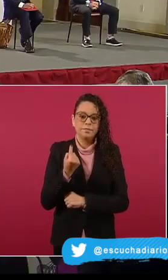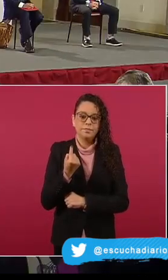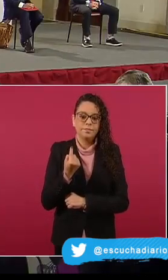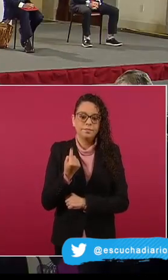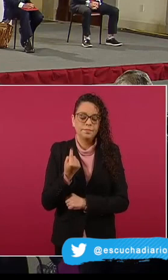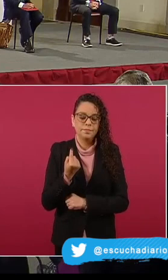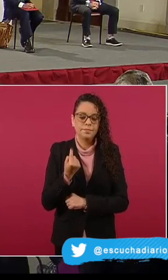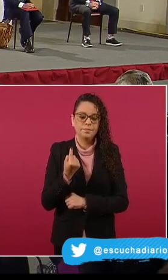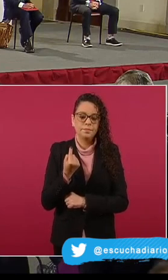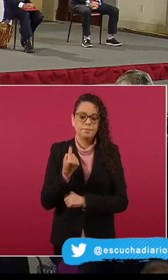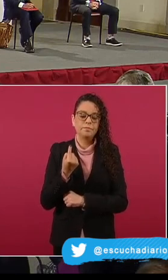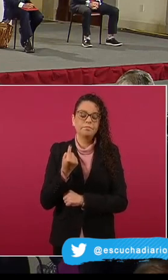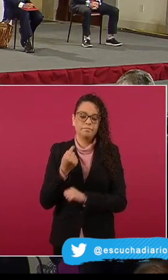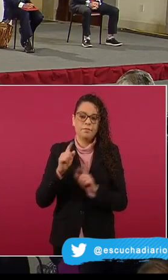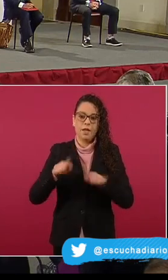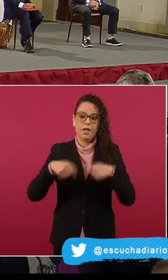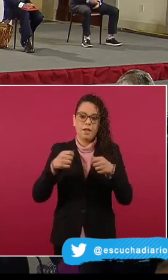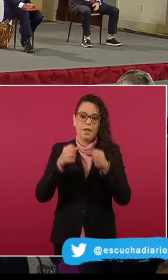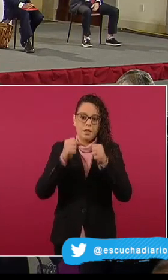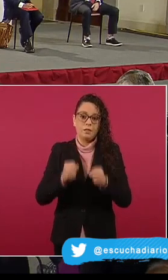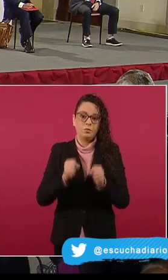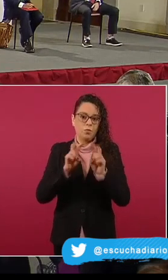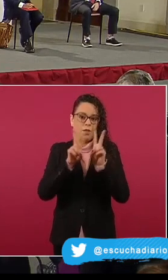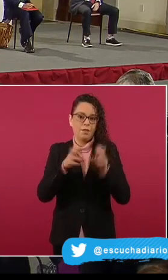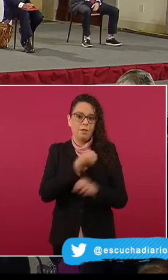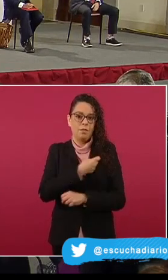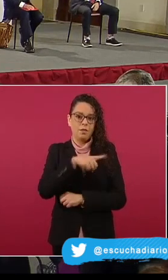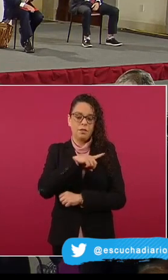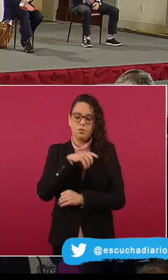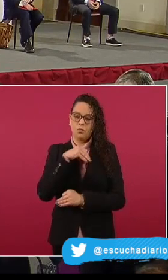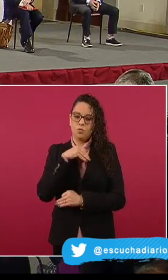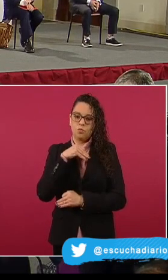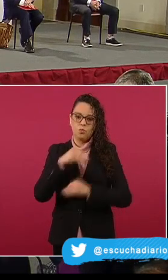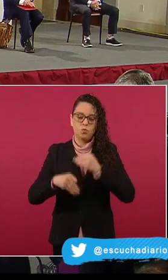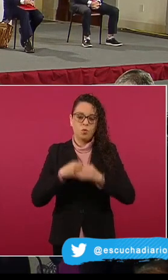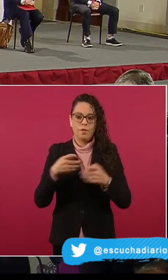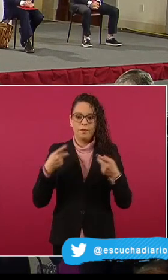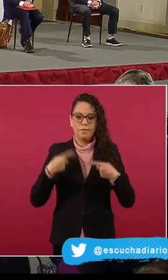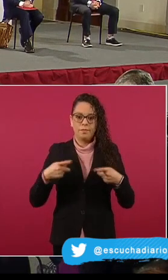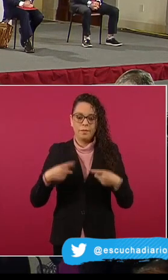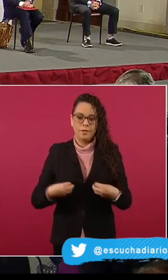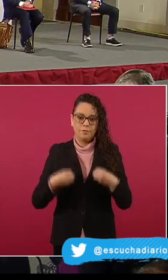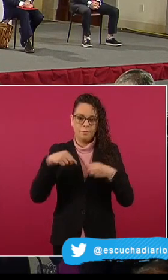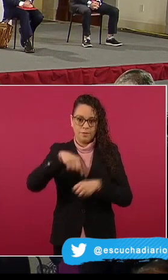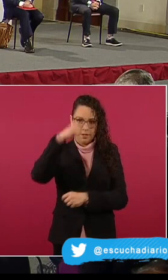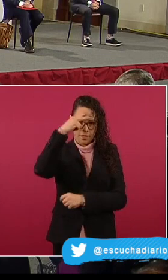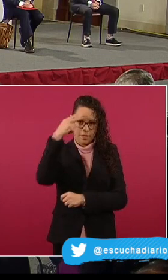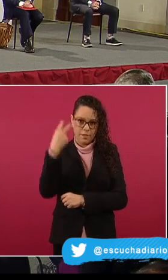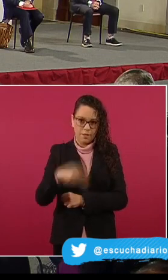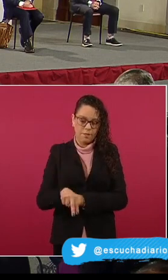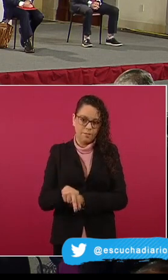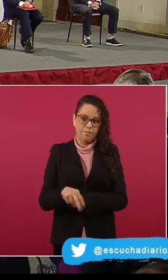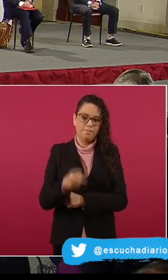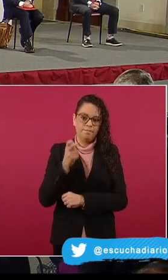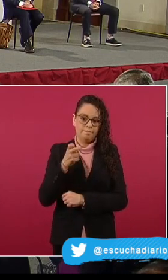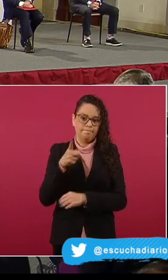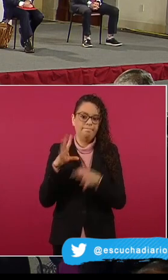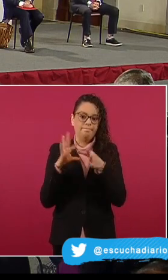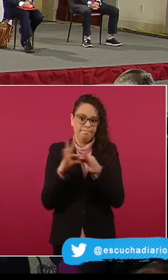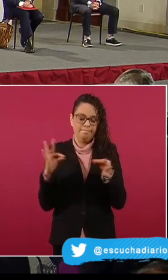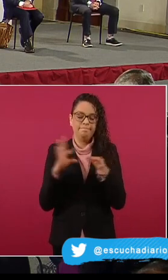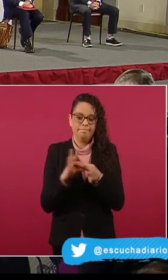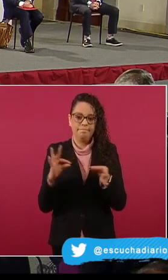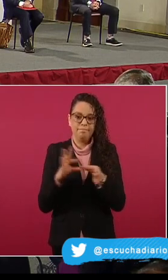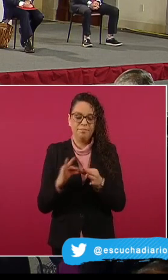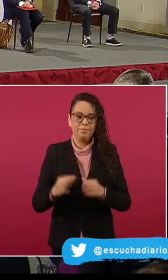Luego de la intoxicación en los alumnos de las escuelas del sur y centro del país, el presidente confirmó que no se encontraron rastros de sustancias adictivas